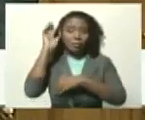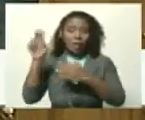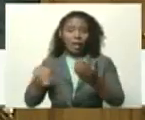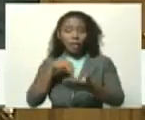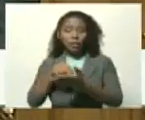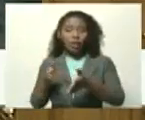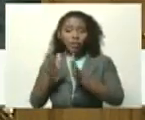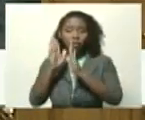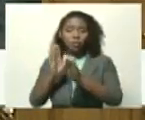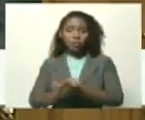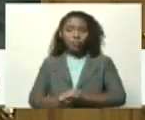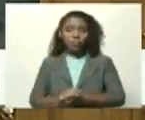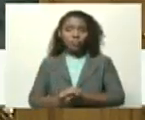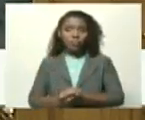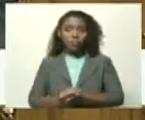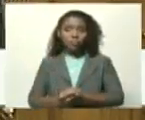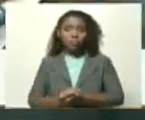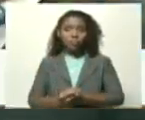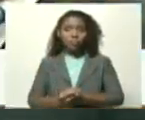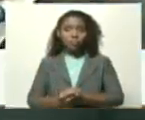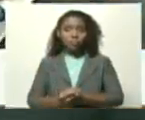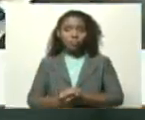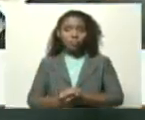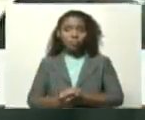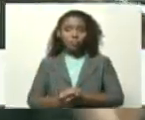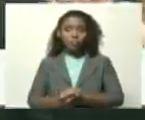Federal Legislativo.